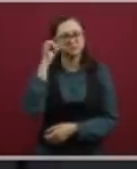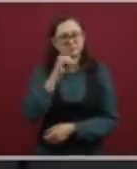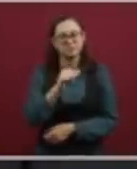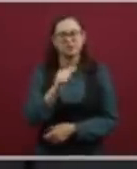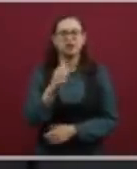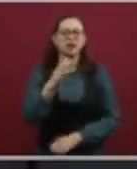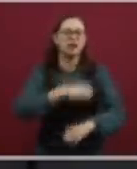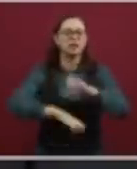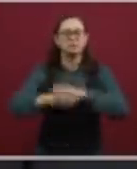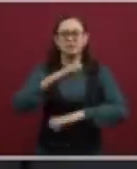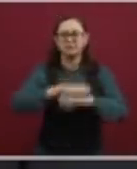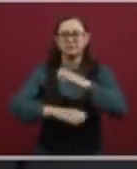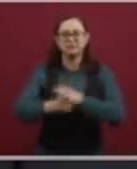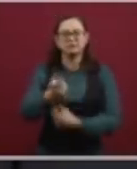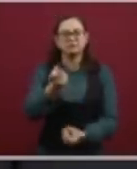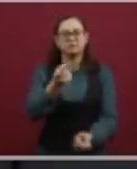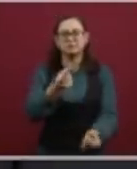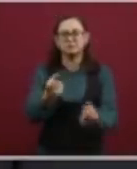algunas empresas